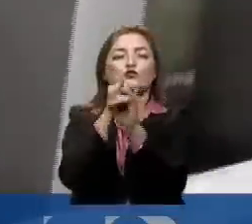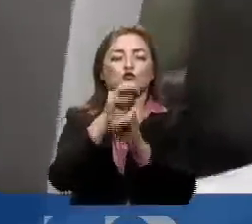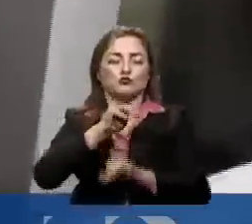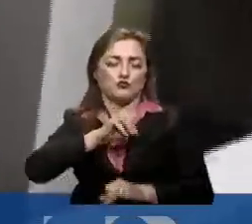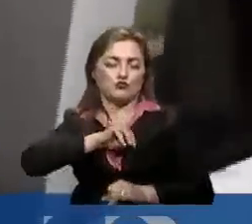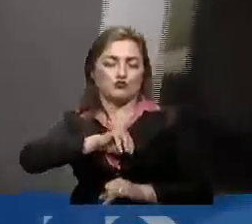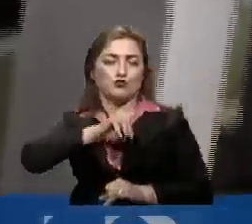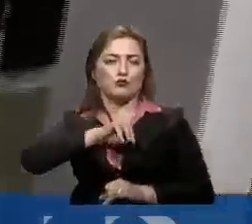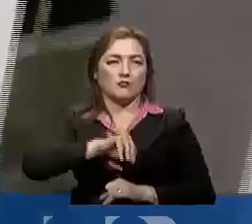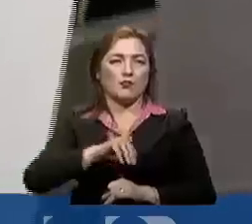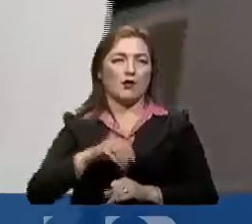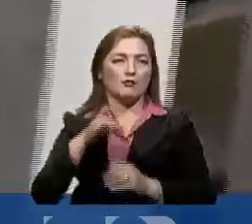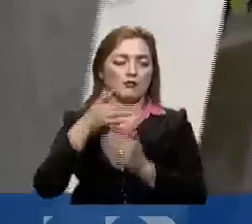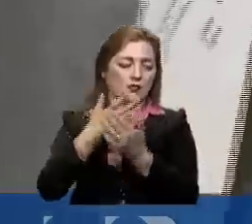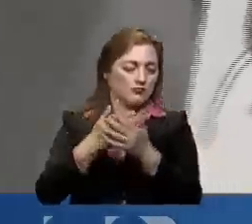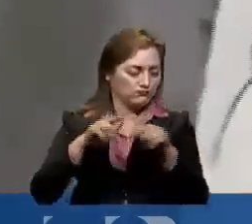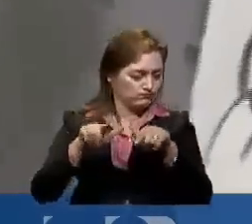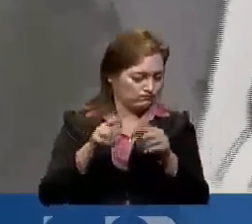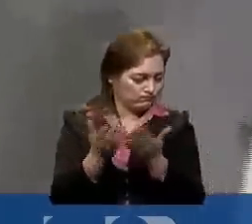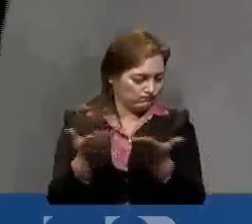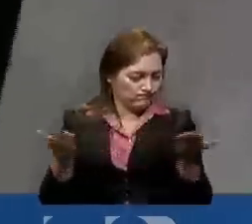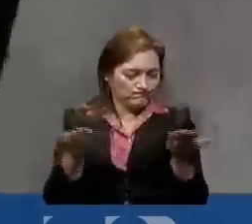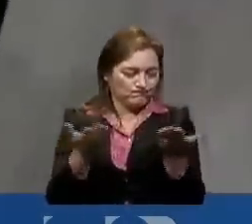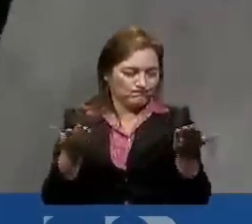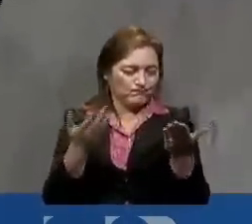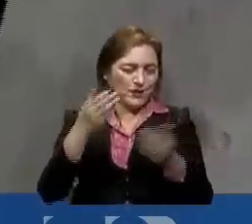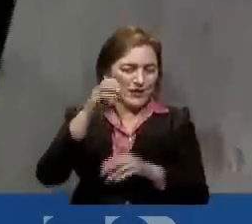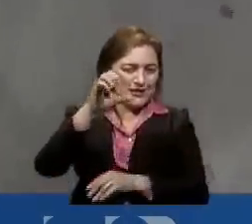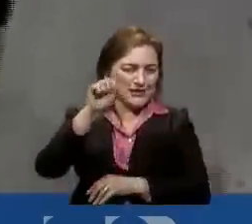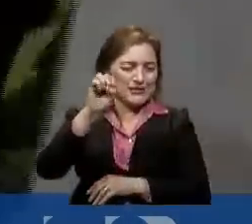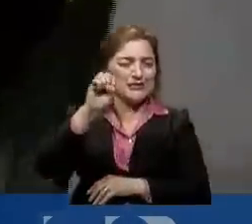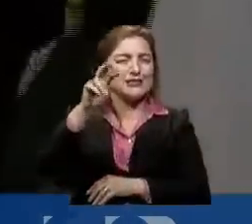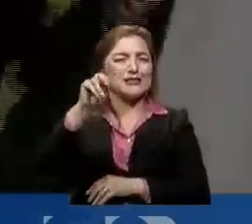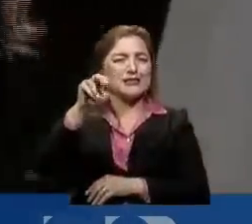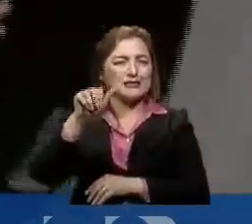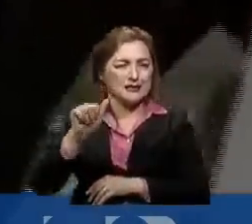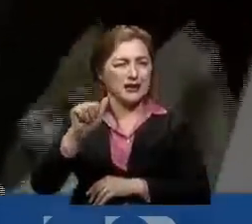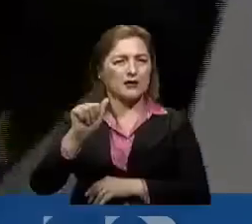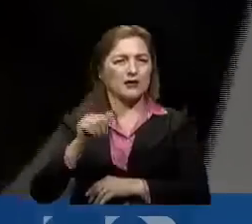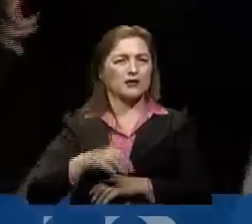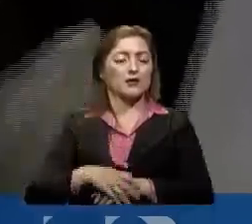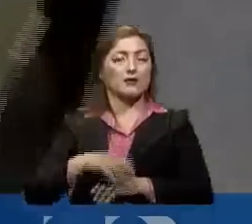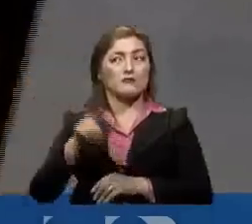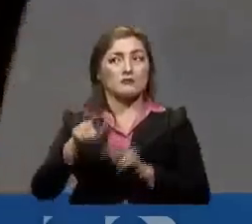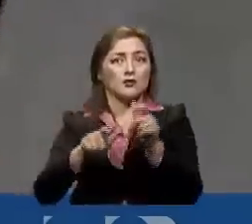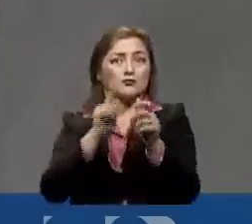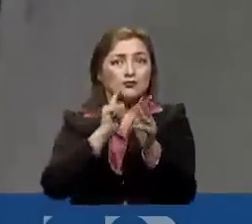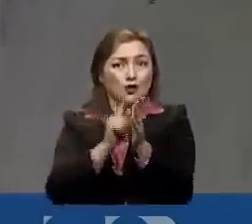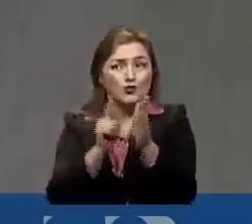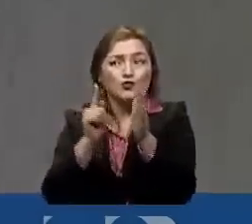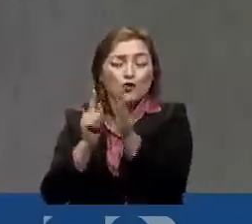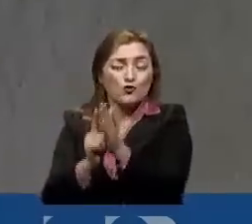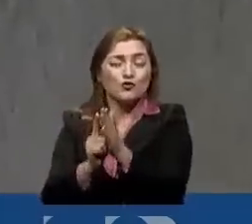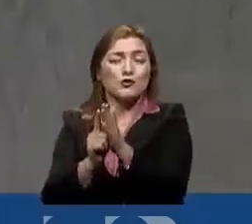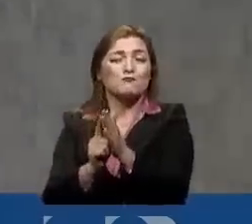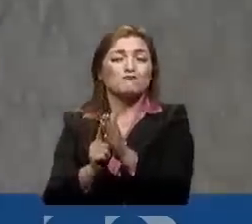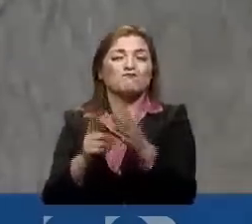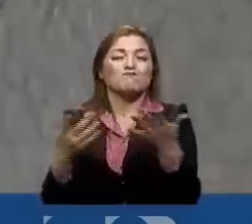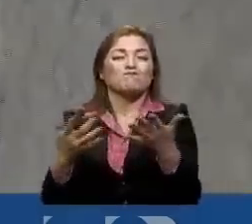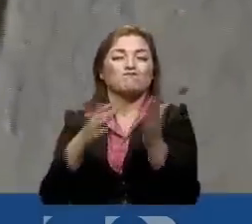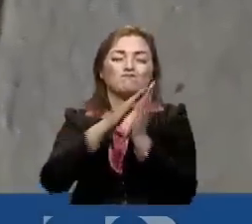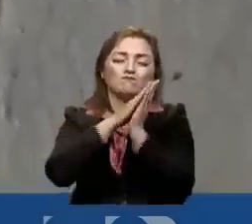Como bien indican, nos hemos trasladado acá a las instalaciones del Sena porque gracias a denuncias de los ciudadanos, pues aquí